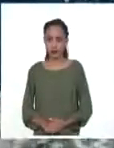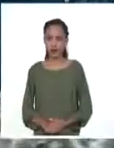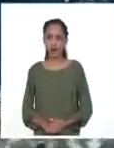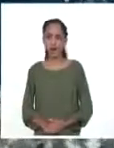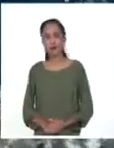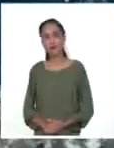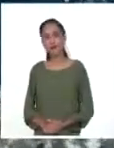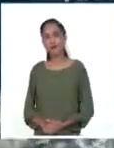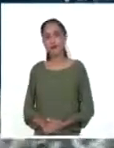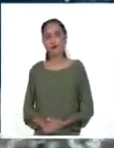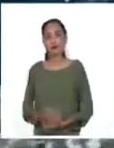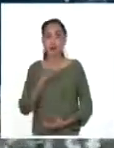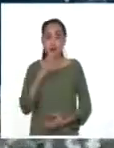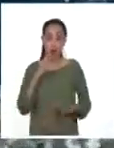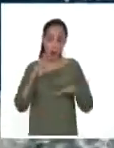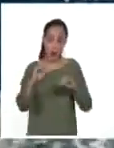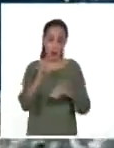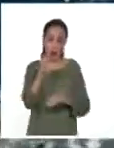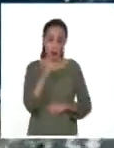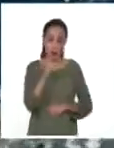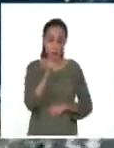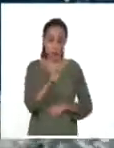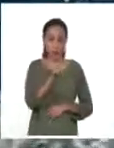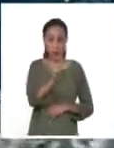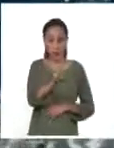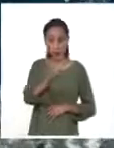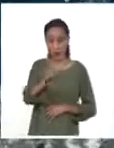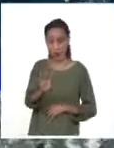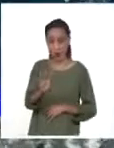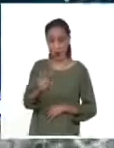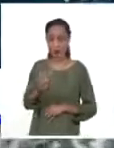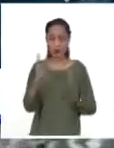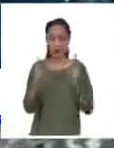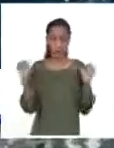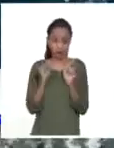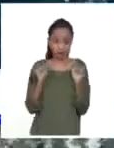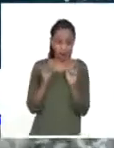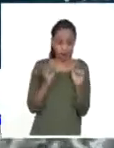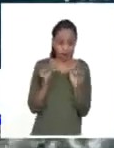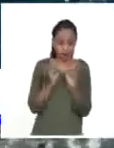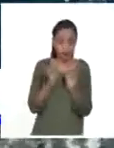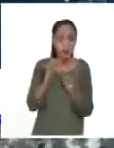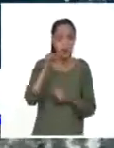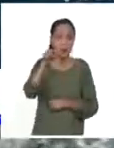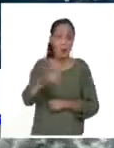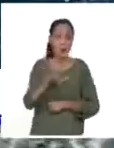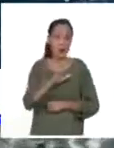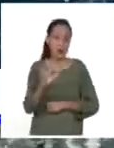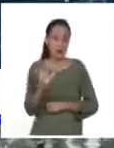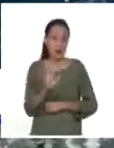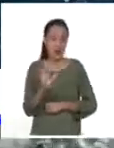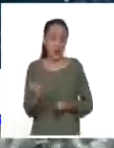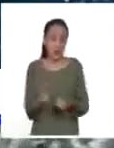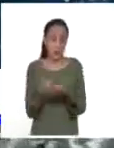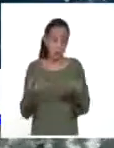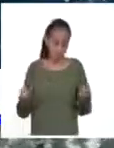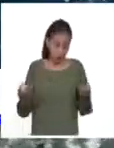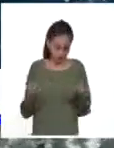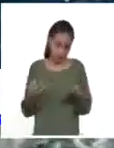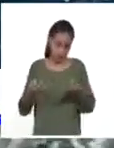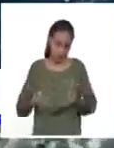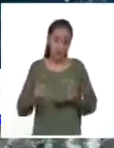Hola, ¿y qué tal mis amigos? El decimocuarto frente frío de la actual temporada invernal, aunque ya estamos en primavera astronómica,